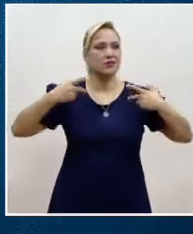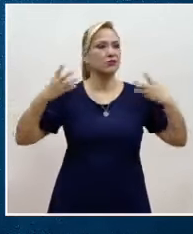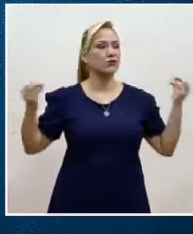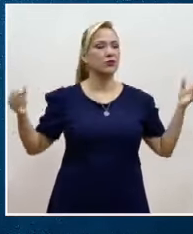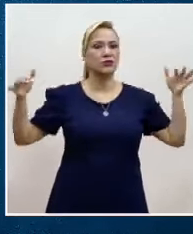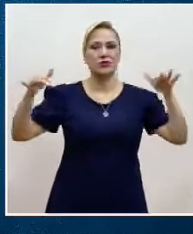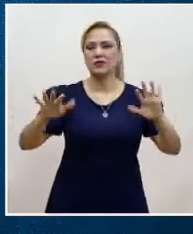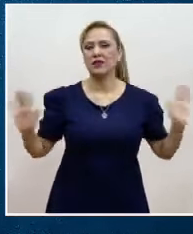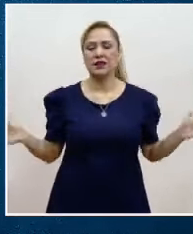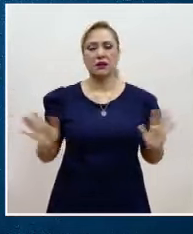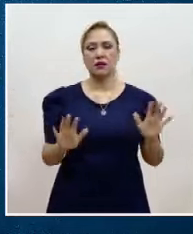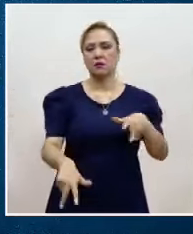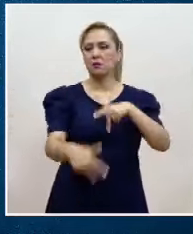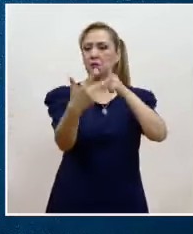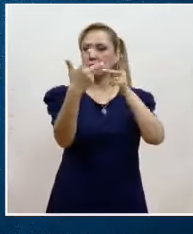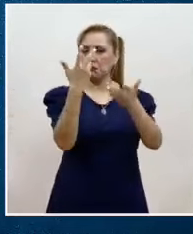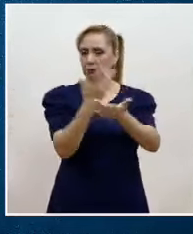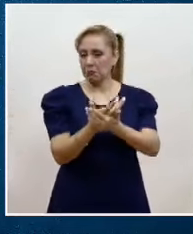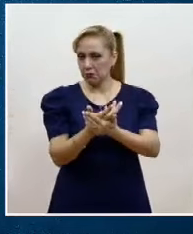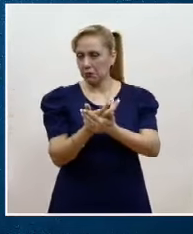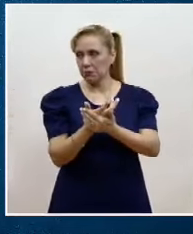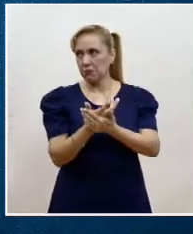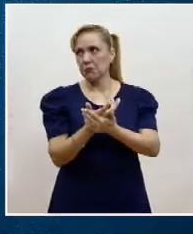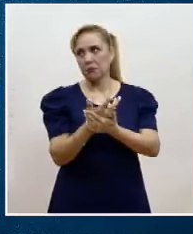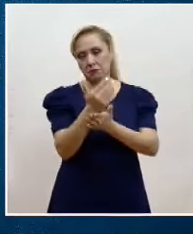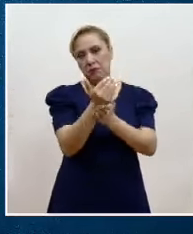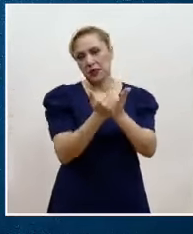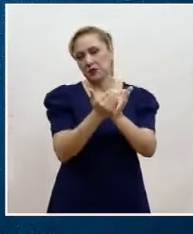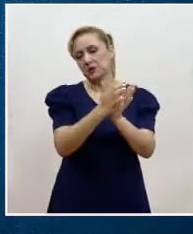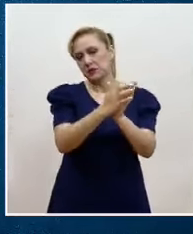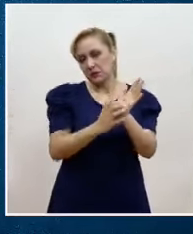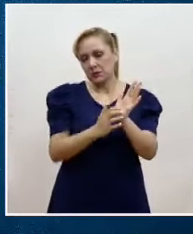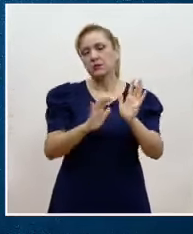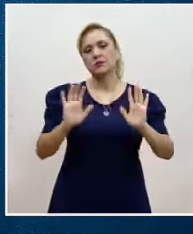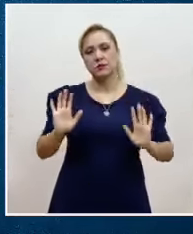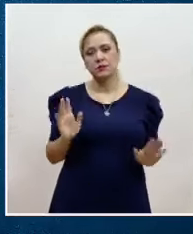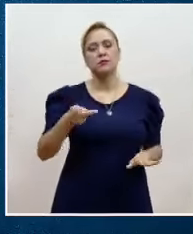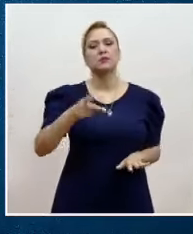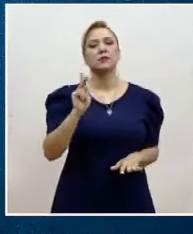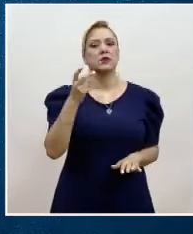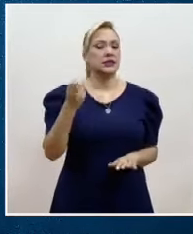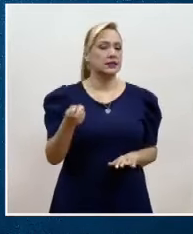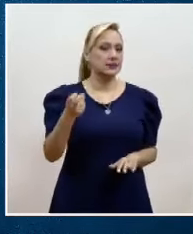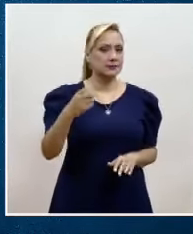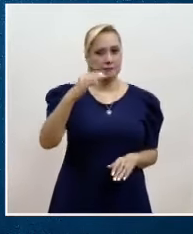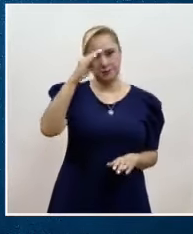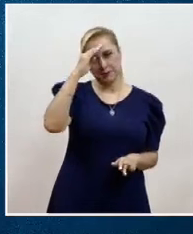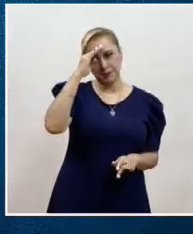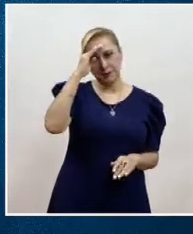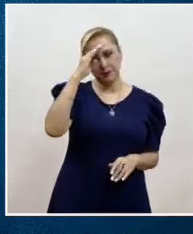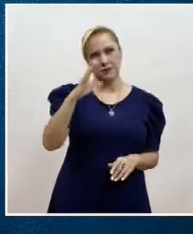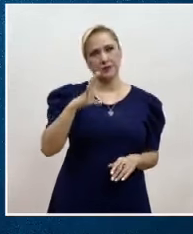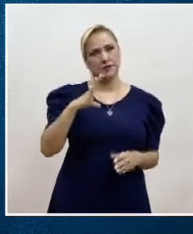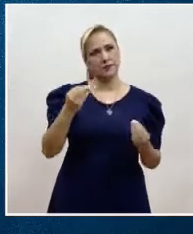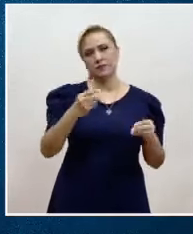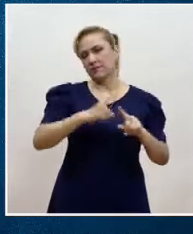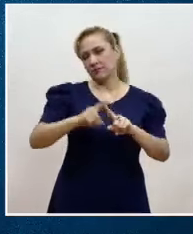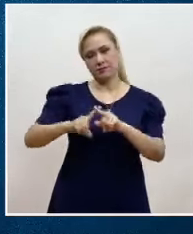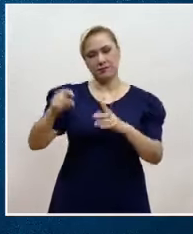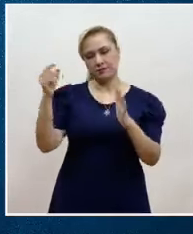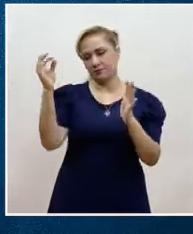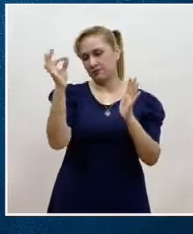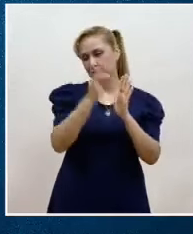Entonces, cuando decimos acceso, implica pues todo este proceso, ¿no? Porque justo los principios de o sea, bueno, hay muchos